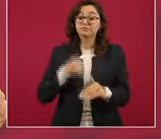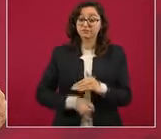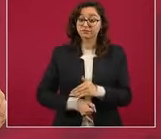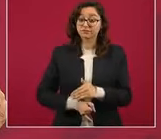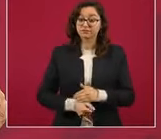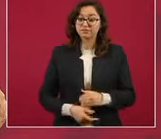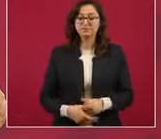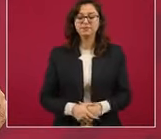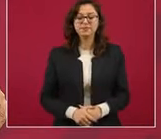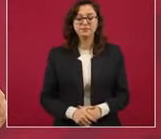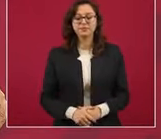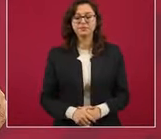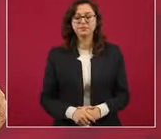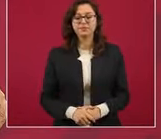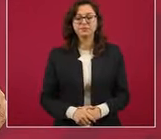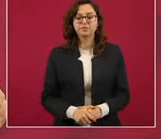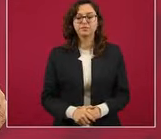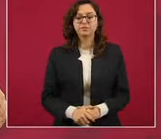Miren,